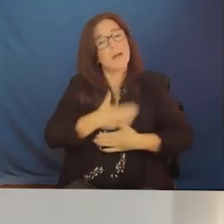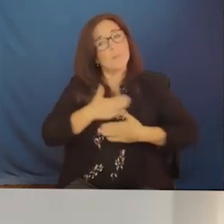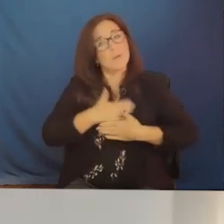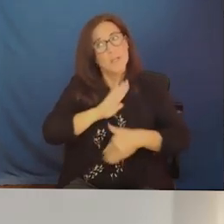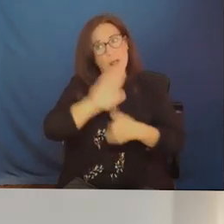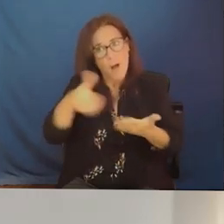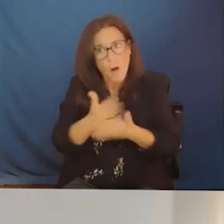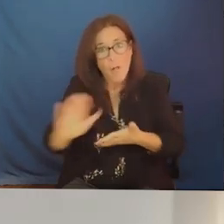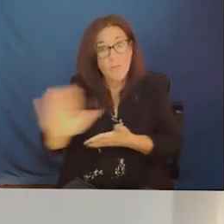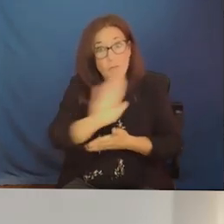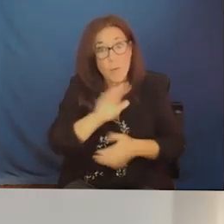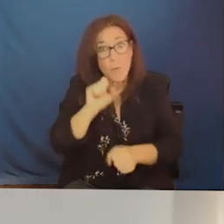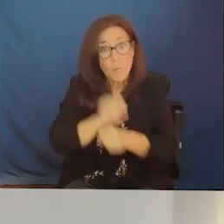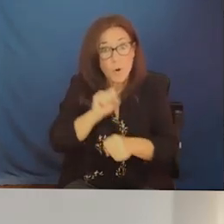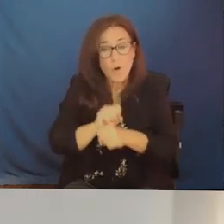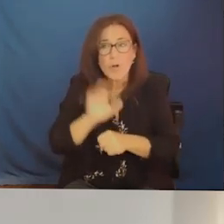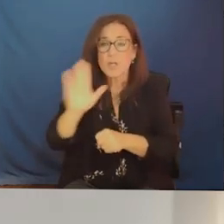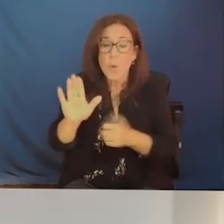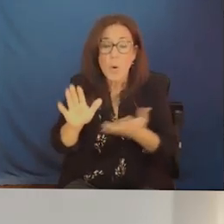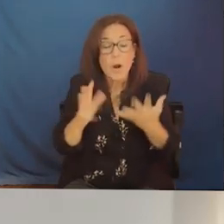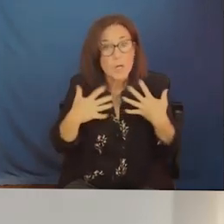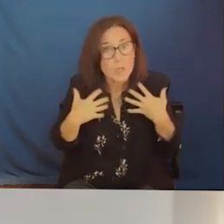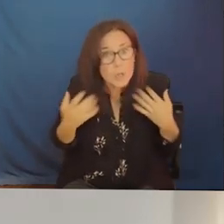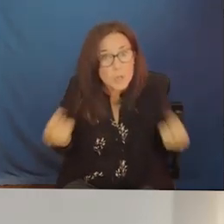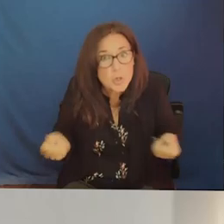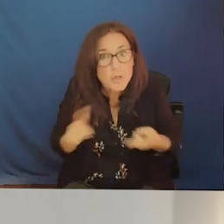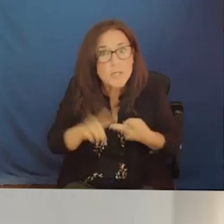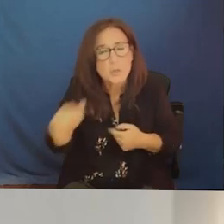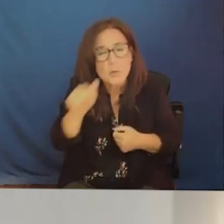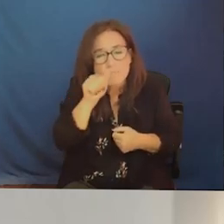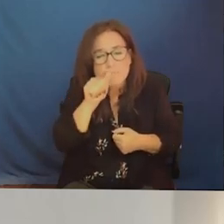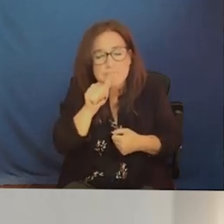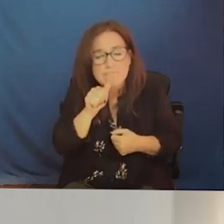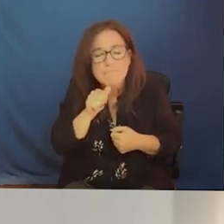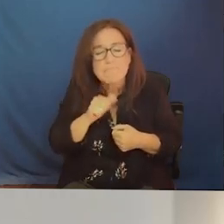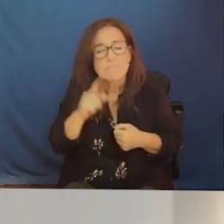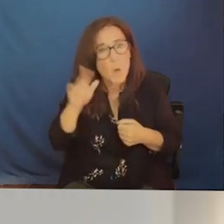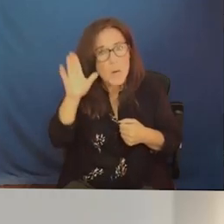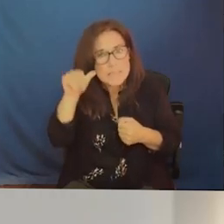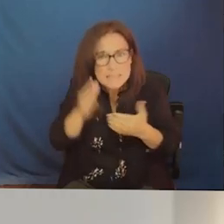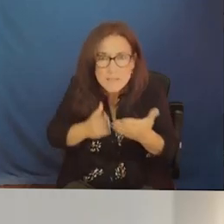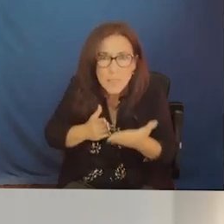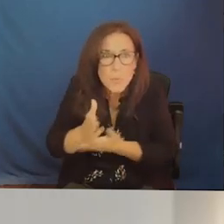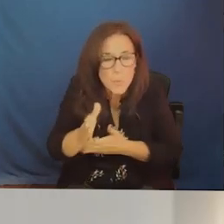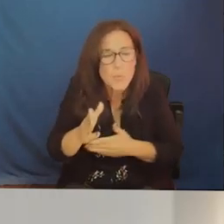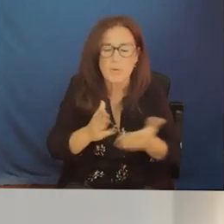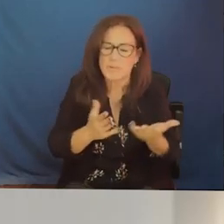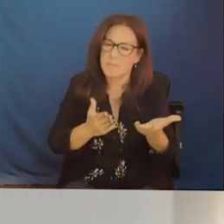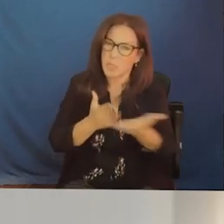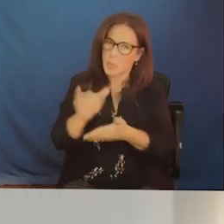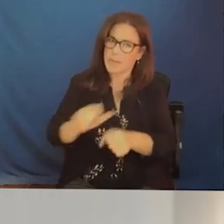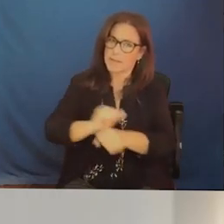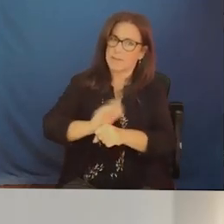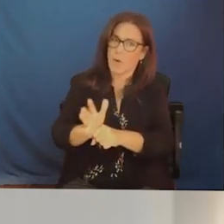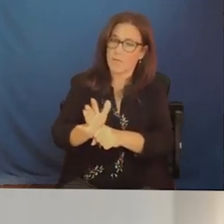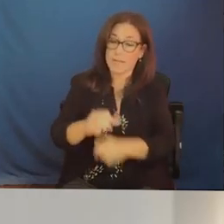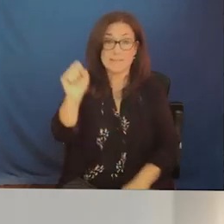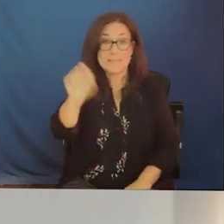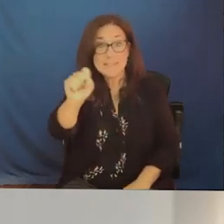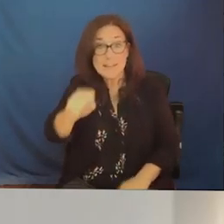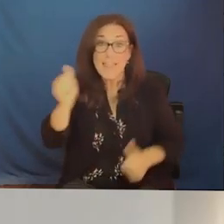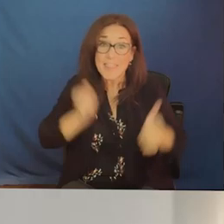involucrados por su valor su perseverancia por su generosidad y por su espíritu jolgorio so después de esta pandemia y si el